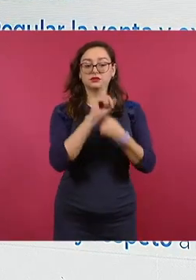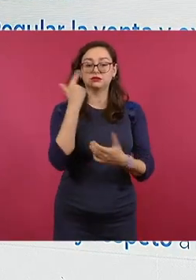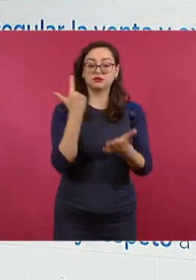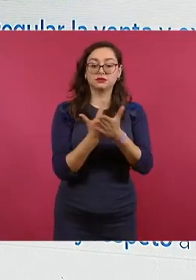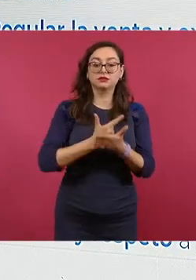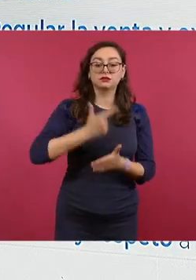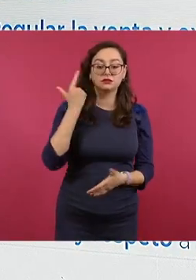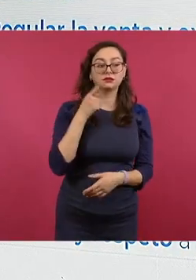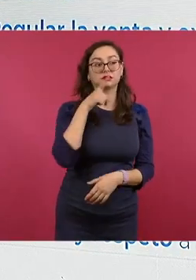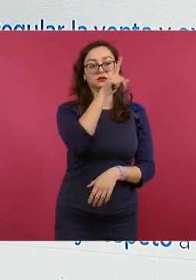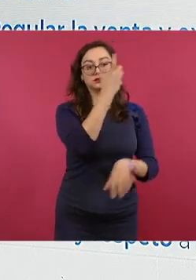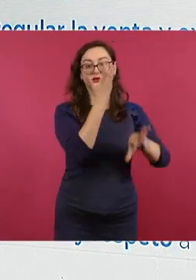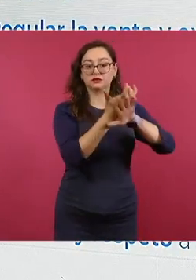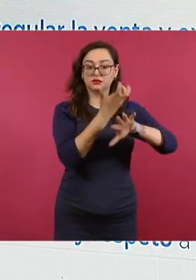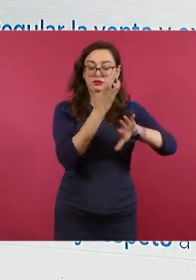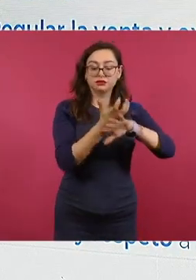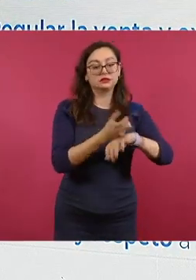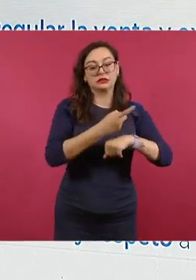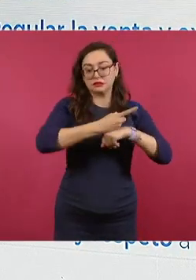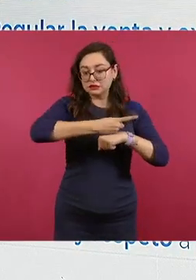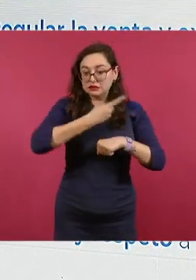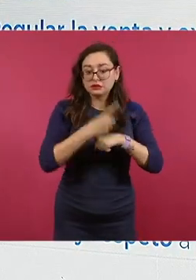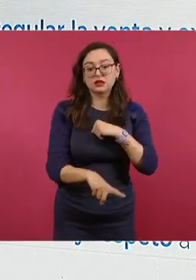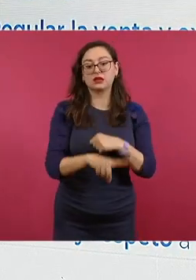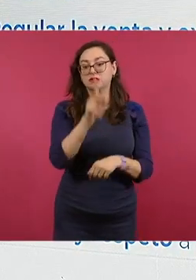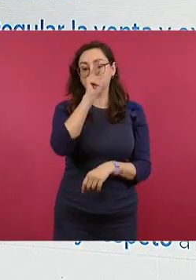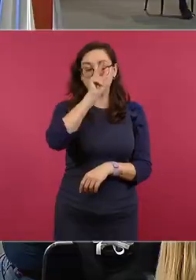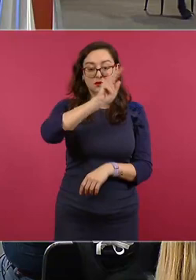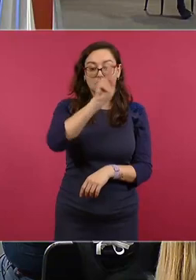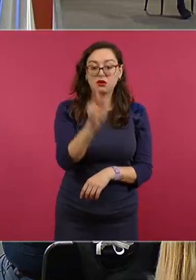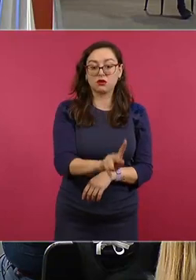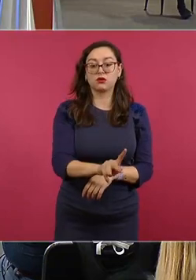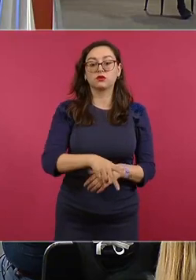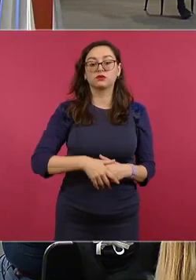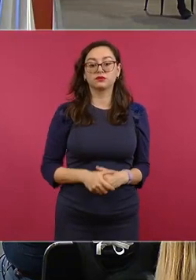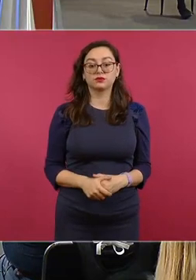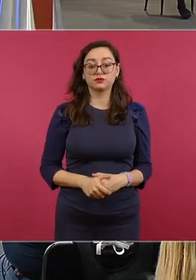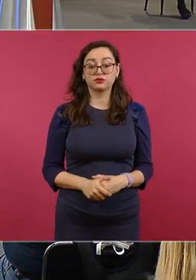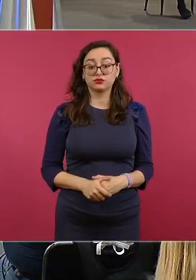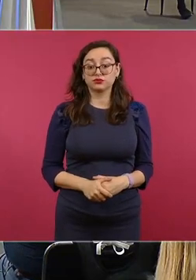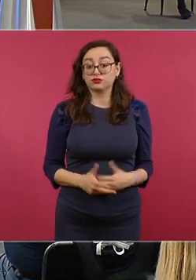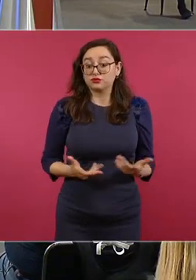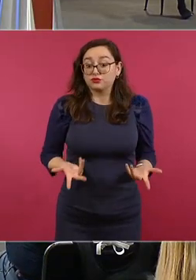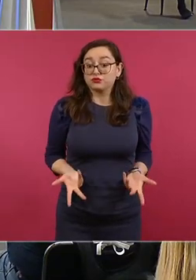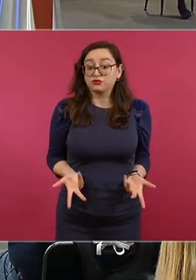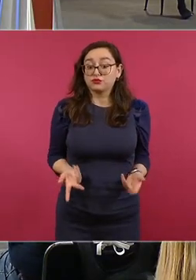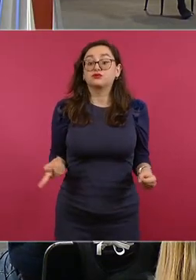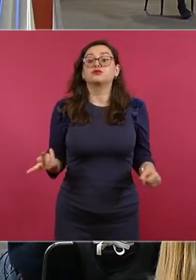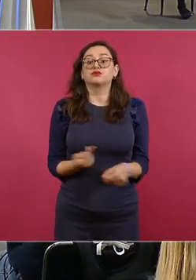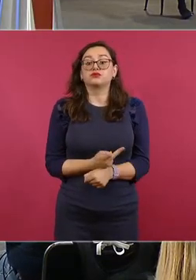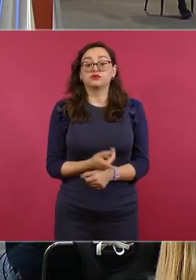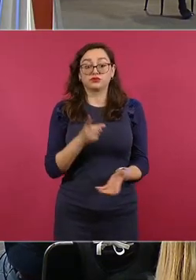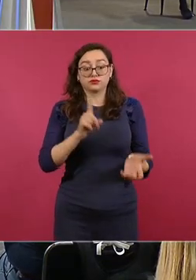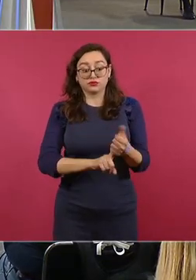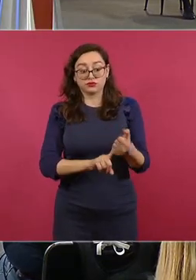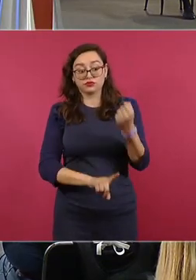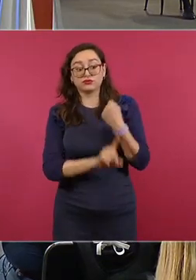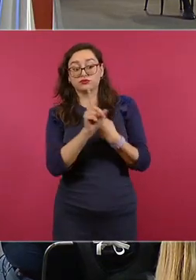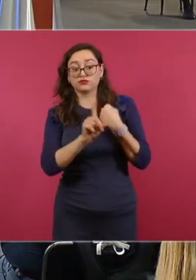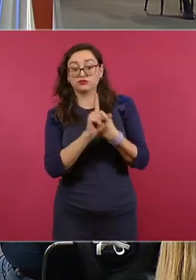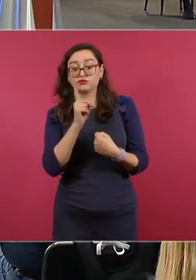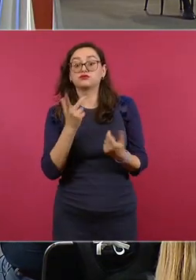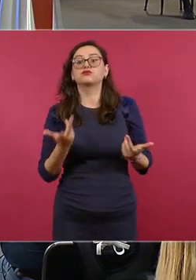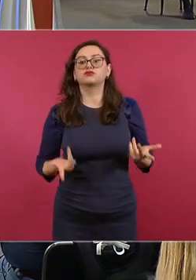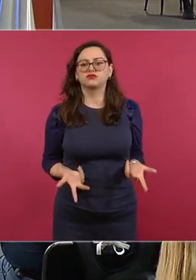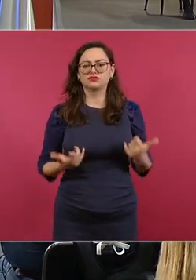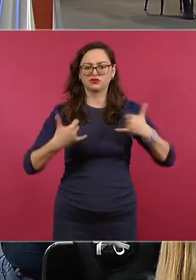por el daño que causa a sus jóvenes. ¿Y qué hay ahí? ¿Cuál es el fondo?